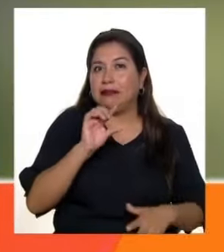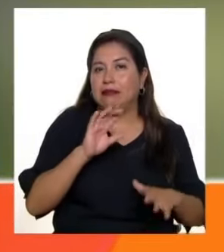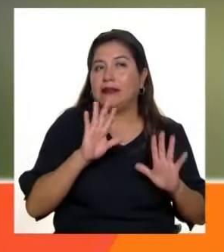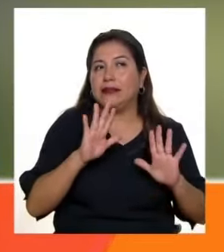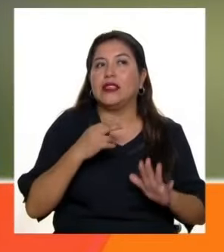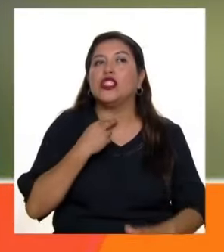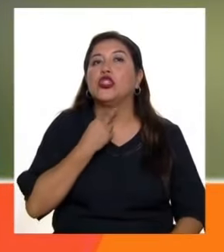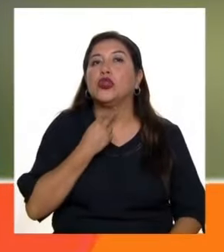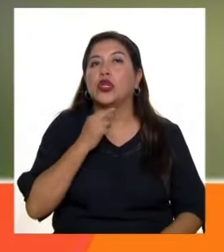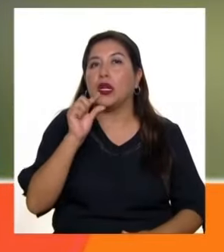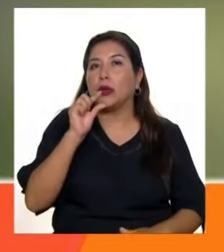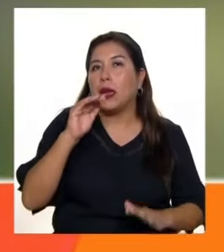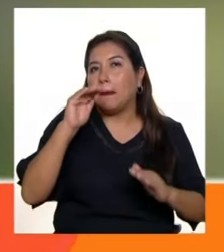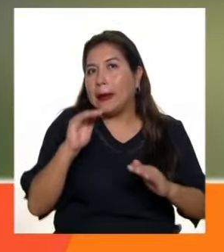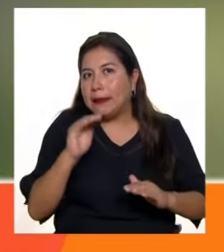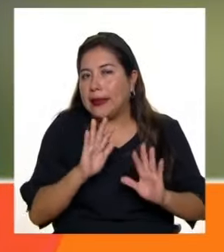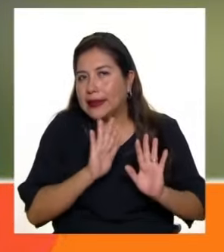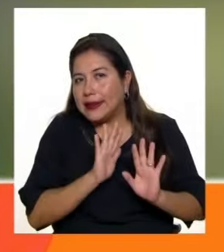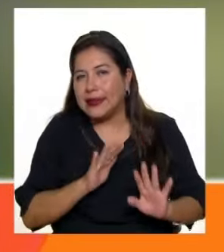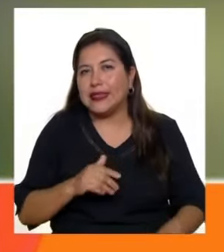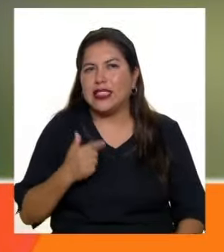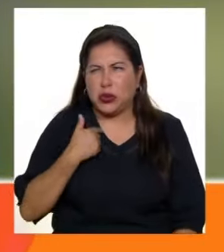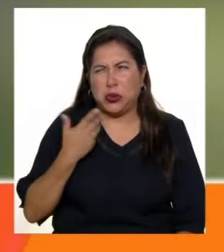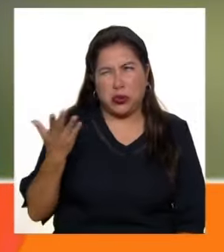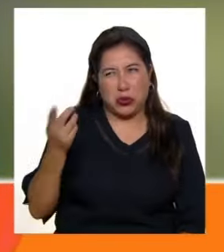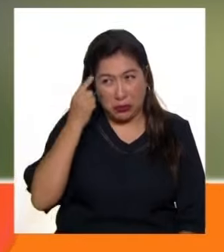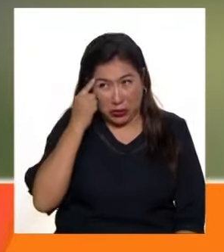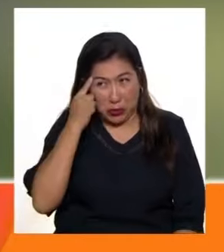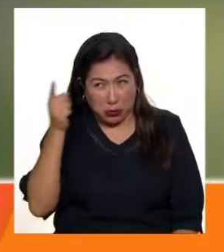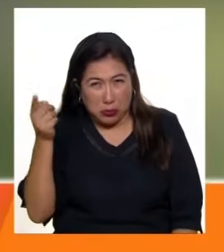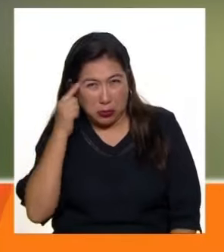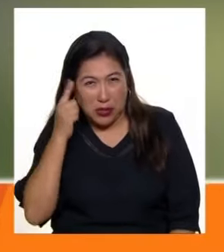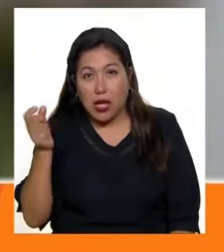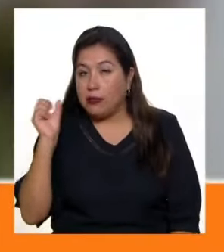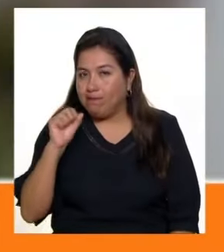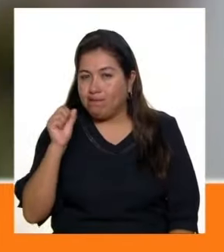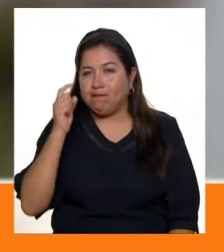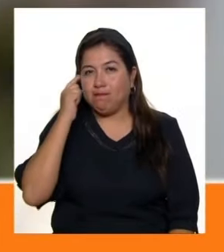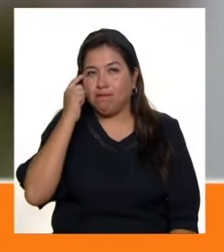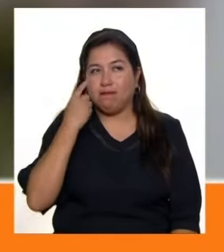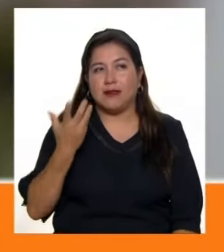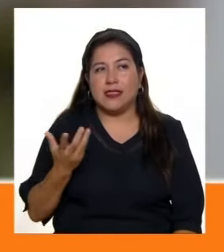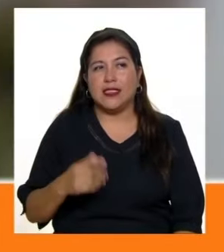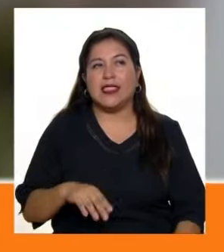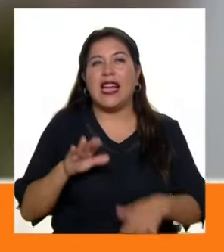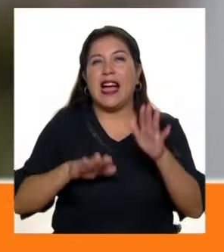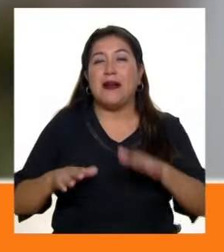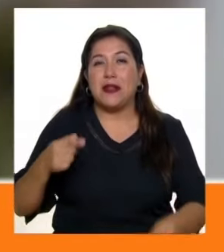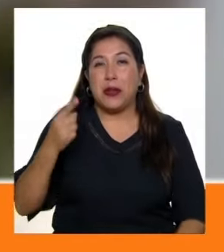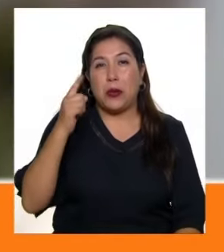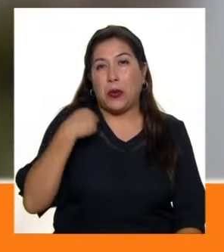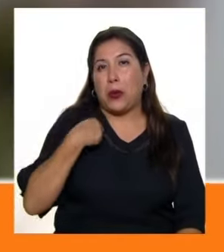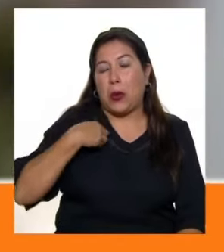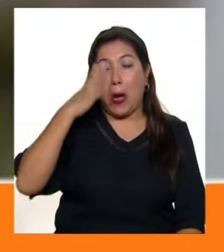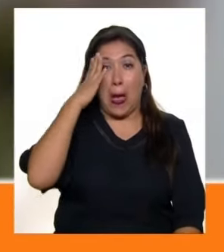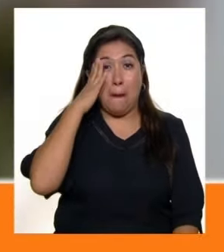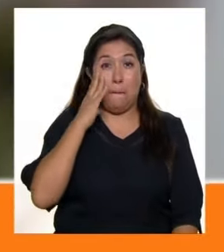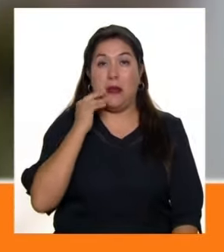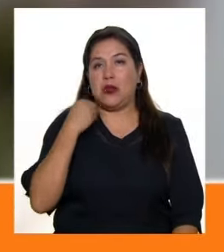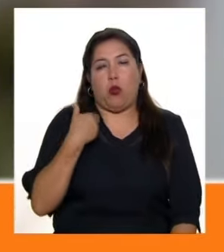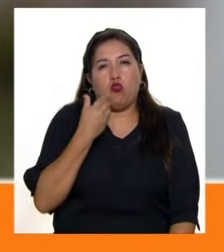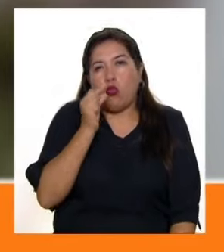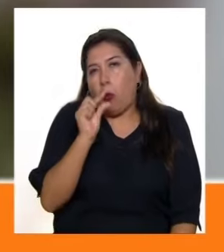un tono, una tonalidad por ahí. Y yo, no, pero tú crees. Pero mira cómo uno no sabe la experiencia, sí, ¿no? Sí, claro. Y